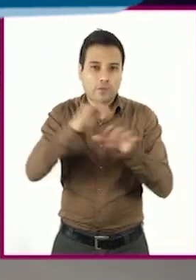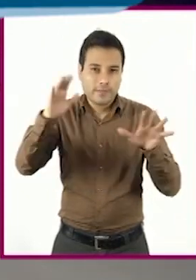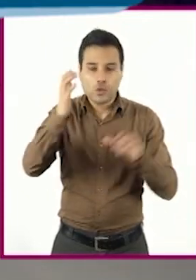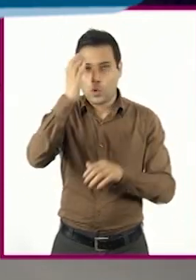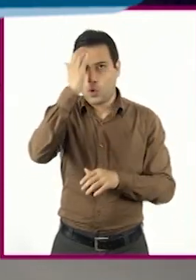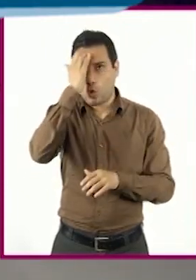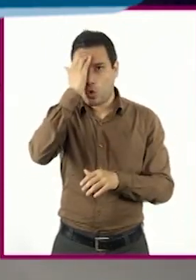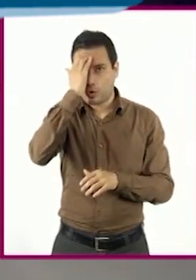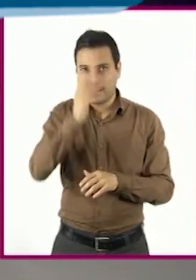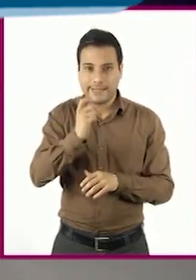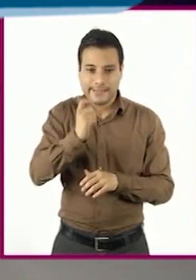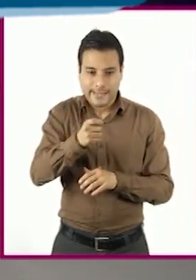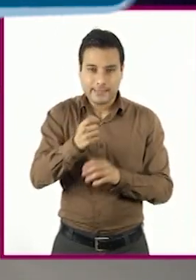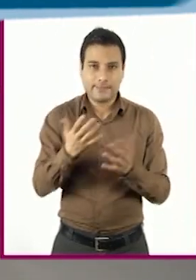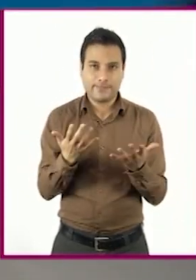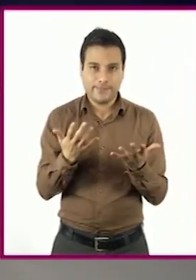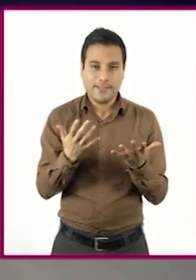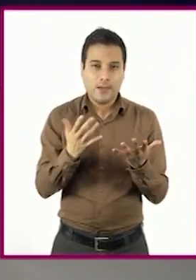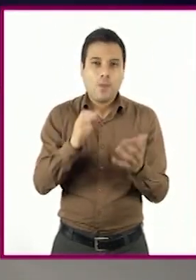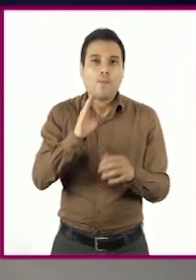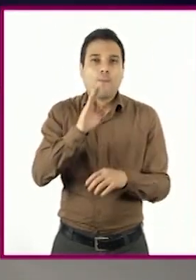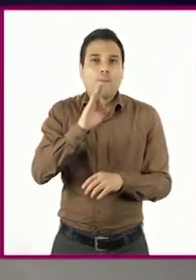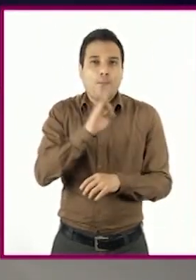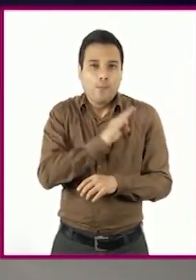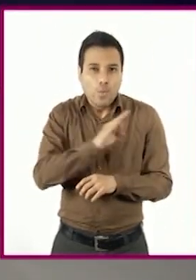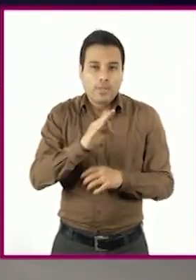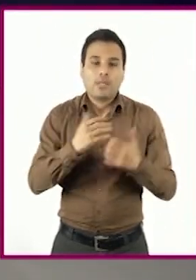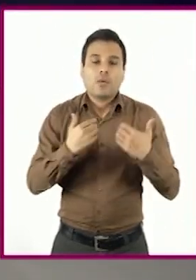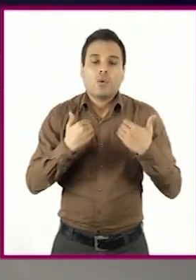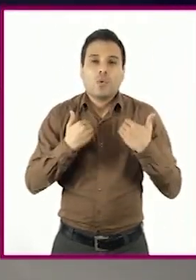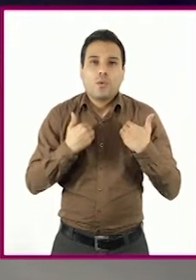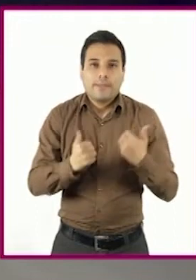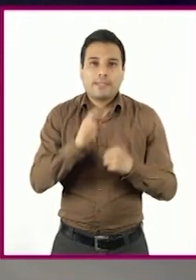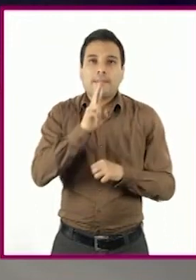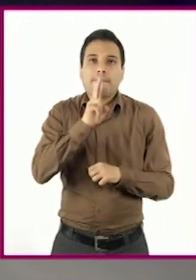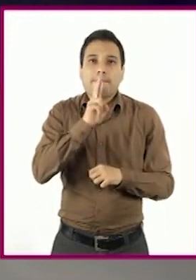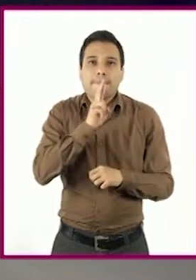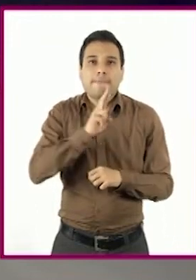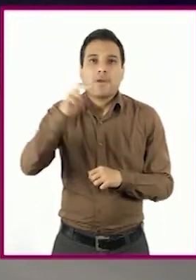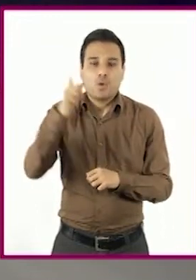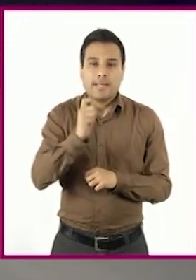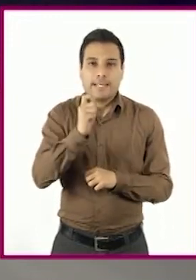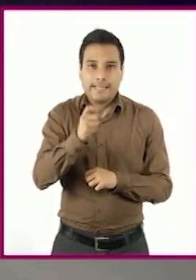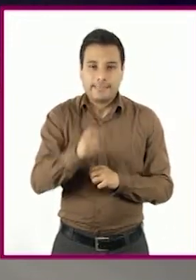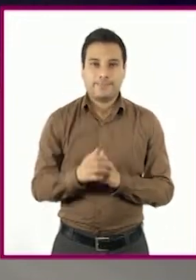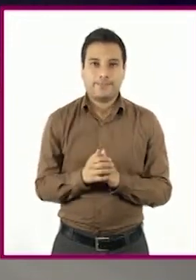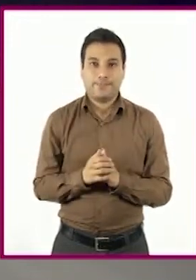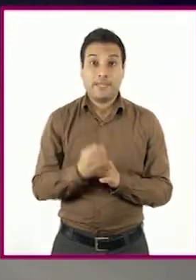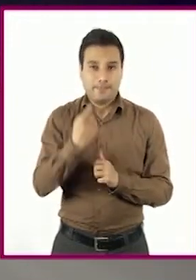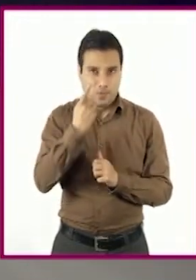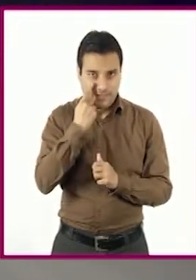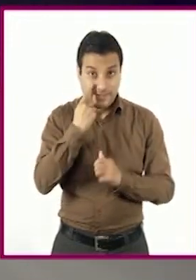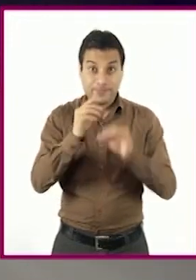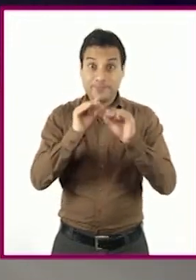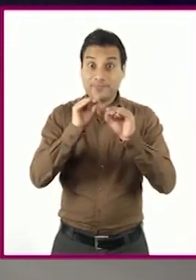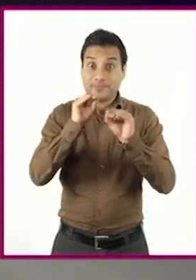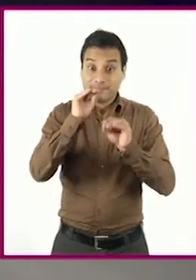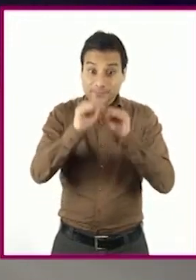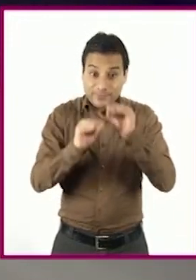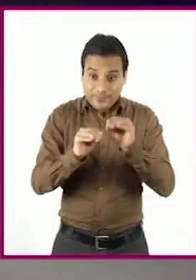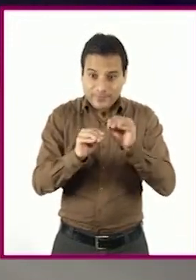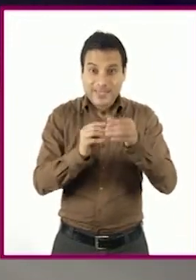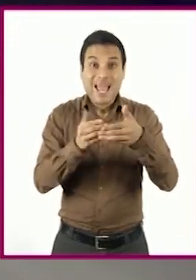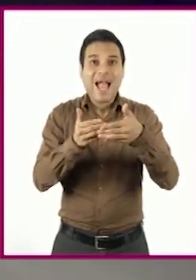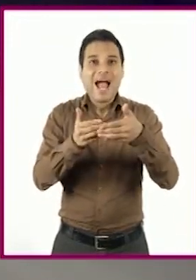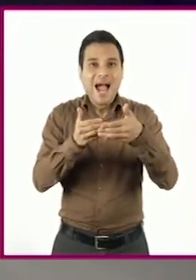Permiten tener un mejor panorama de lo que representa cada sector. Pero antes de construir las gráficas, se deben de organizar los